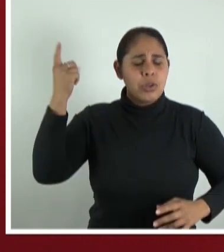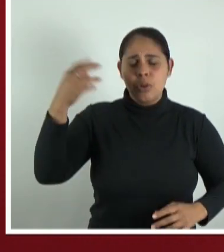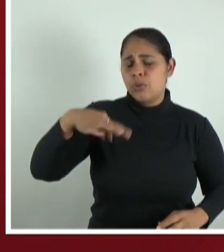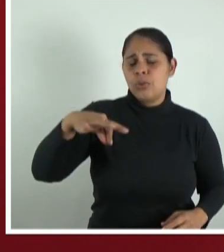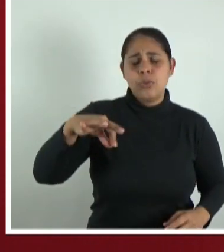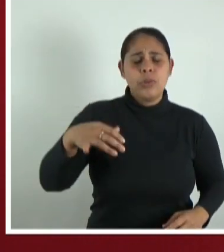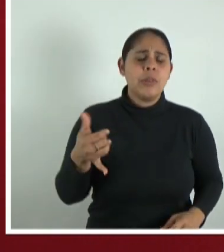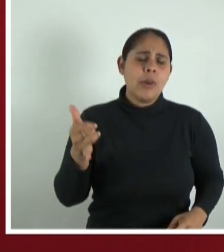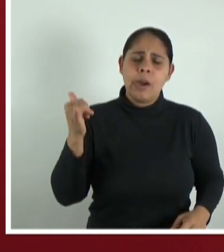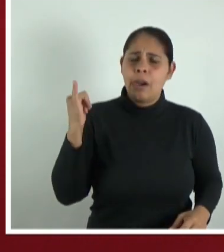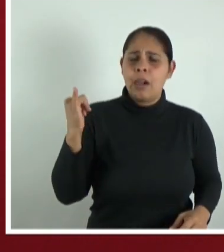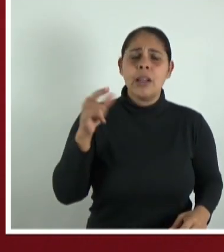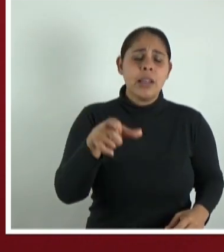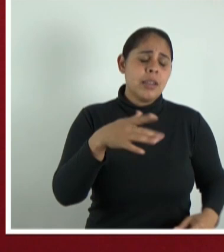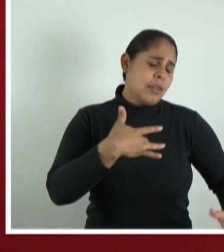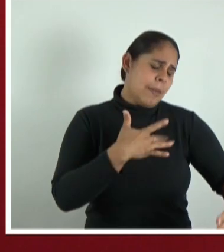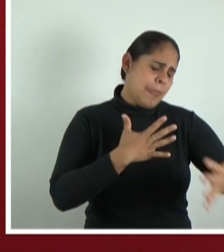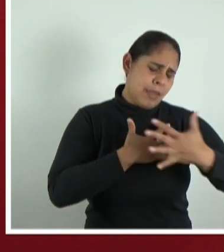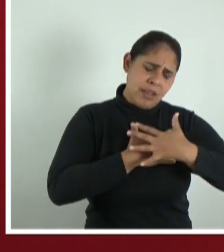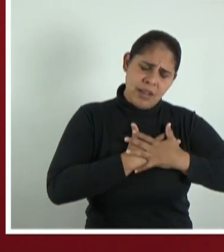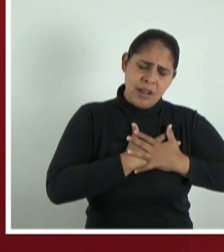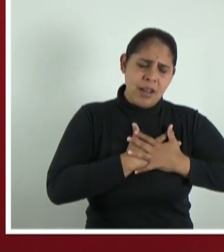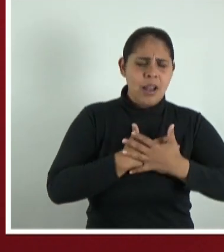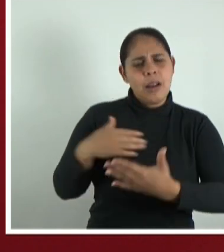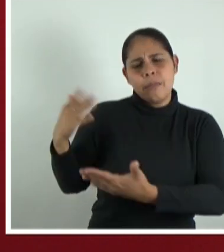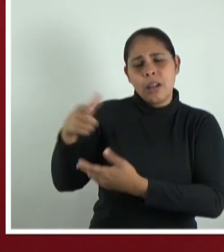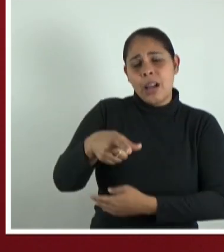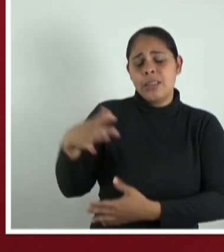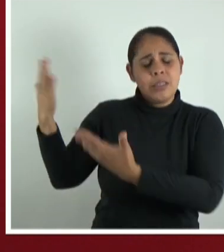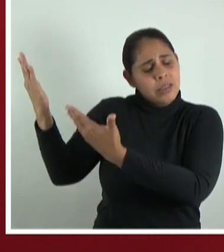le aprecia y que le va a ayudar.